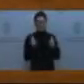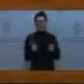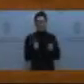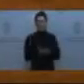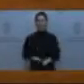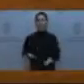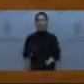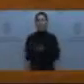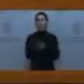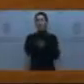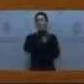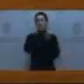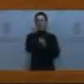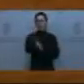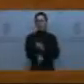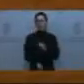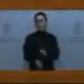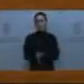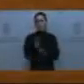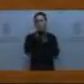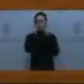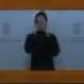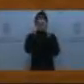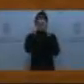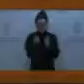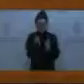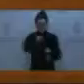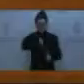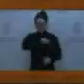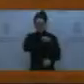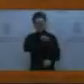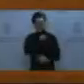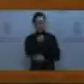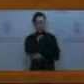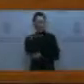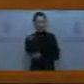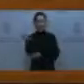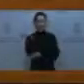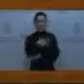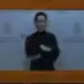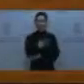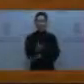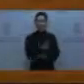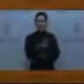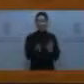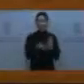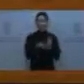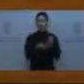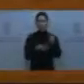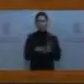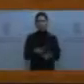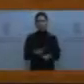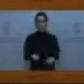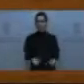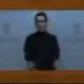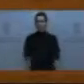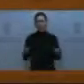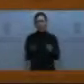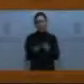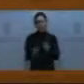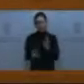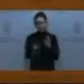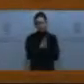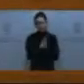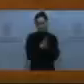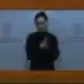año que viene lo sigan intentando, pero bueno, nosotros en ese punto no le vamos a apoyar. Sí le vamos a apoyar en el cuarto, simplemente, bueno, estamos de acuerdo en que la ley